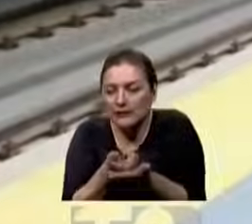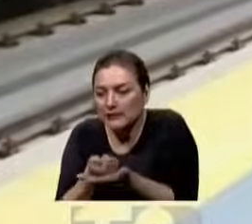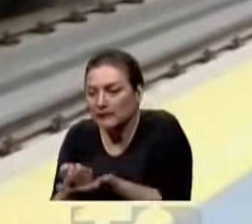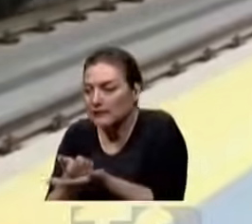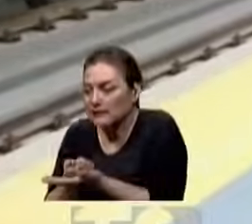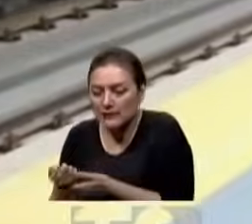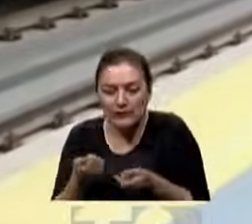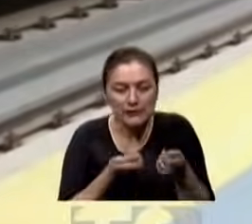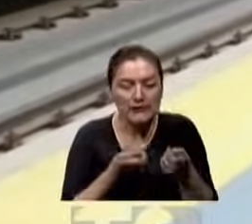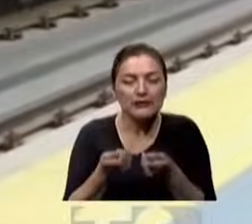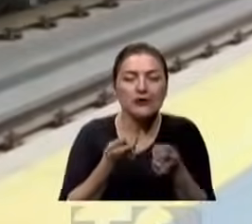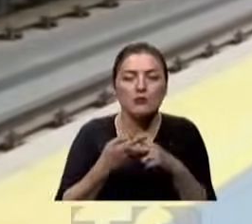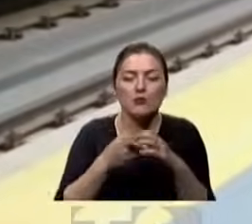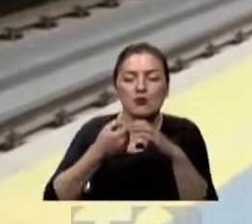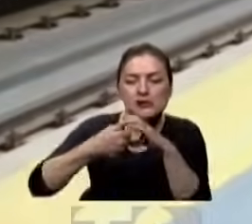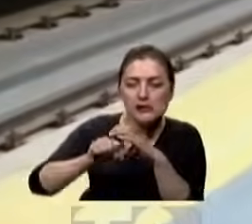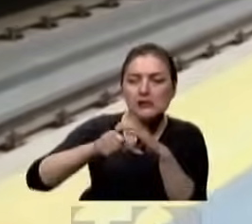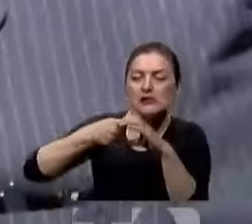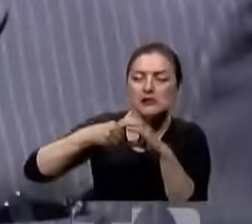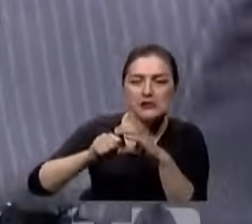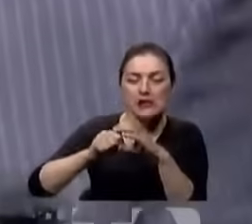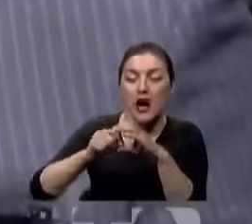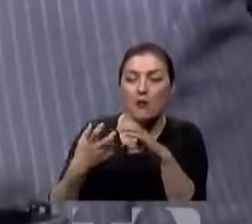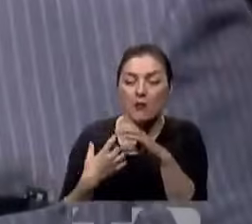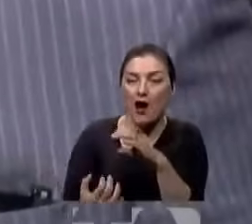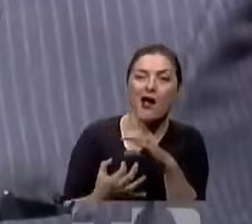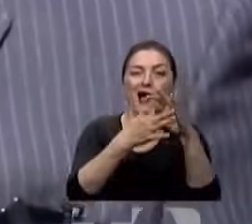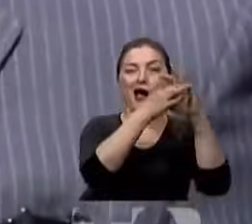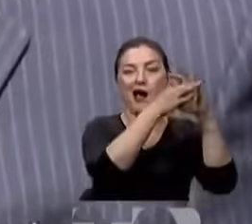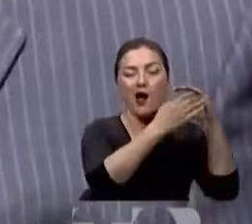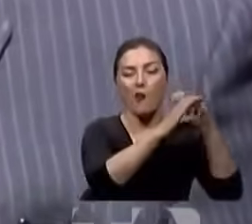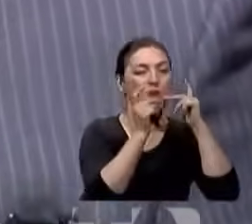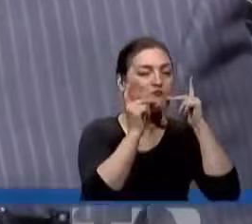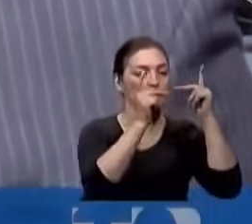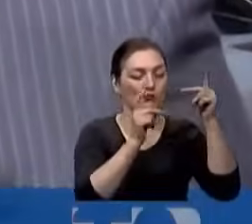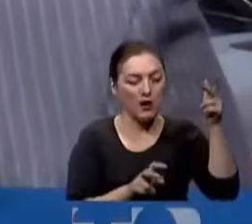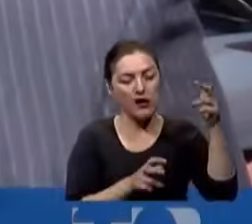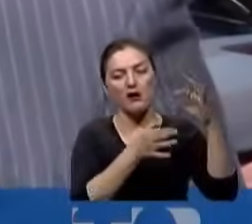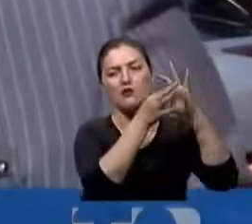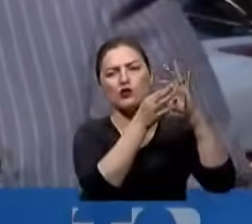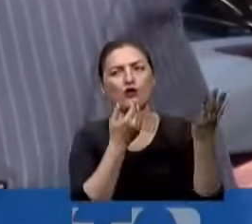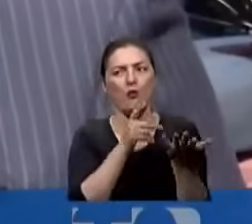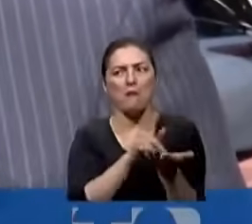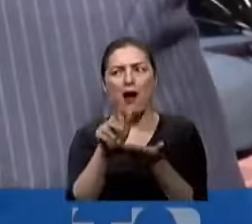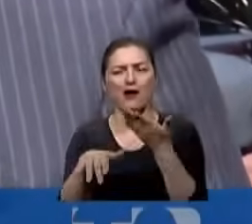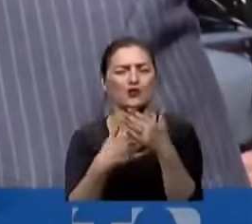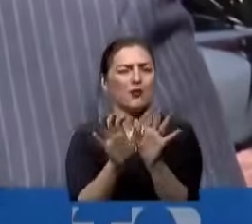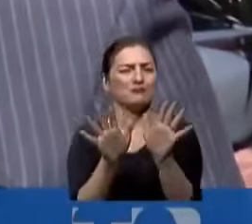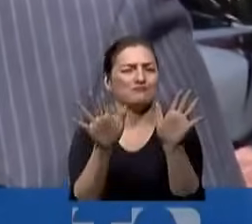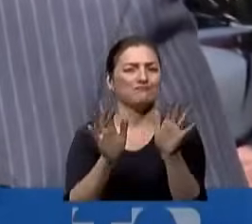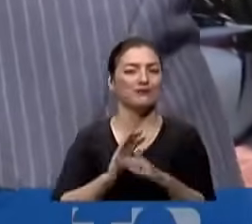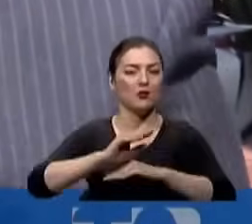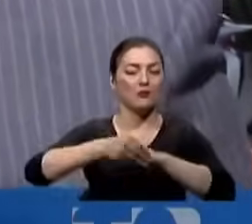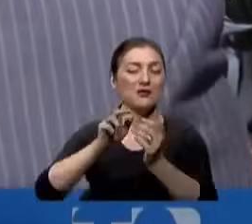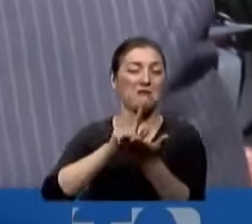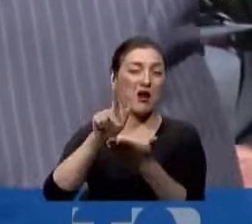recursos que se generan en torno a movilidad y transporte. Un gran fondo donde se acumulen no solamente los ingresos de la tarifa del Metro